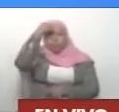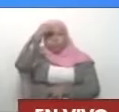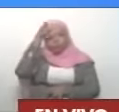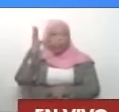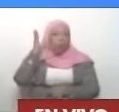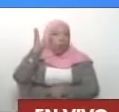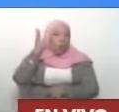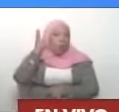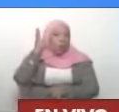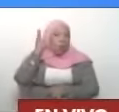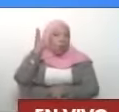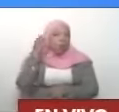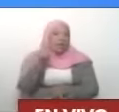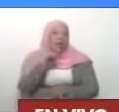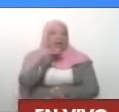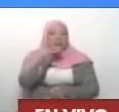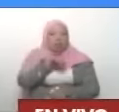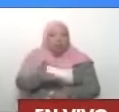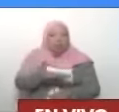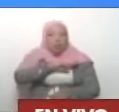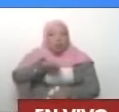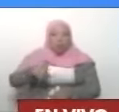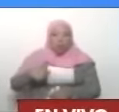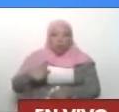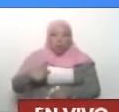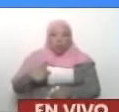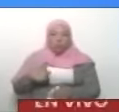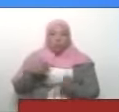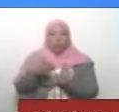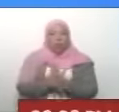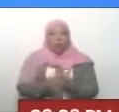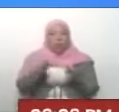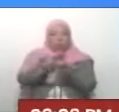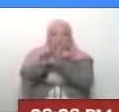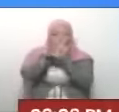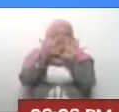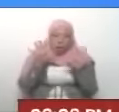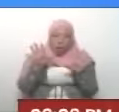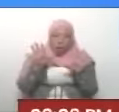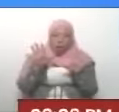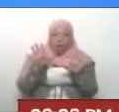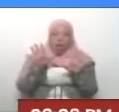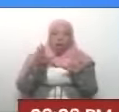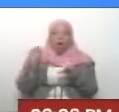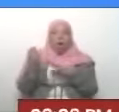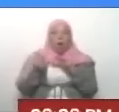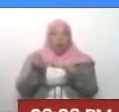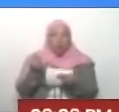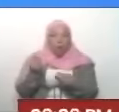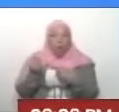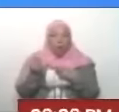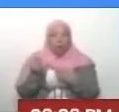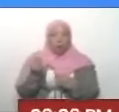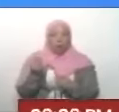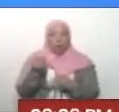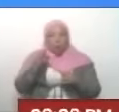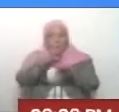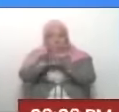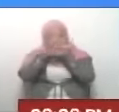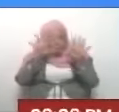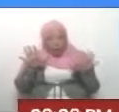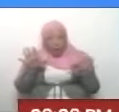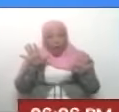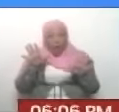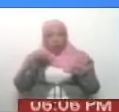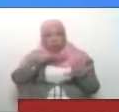conciencia de dónde venimos, para tener muy claro para dónde vamos, para tener muy claro dónde estamos